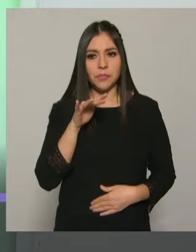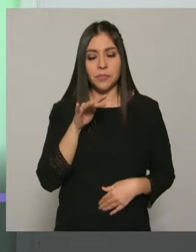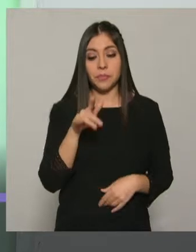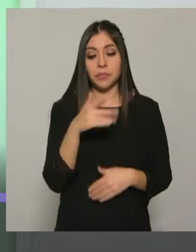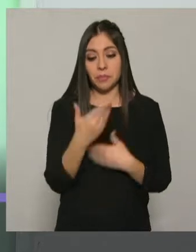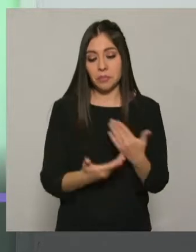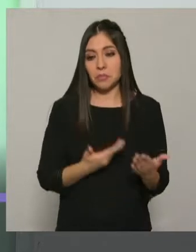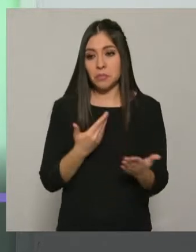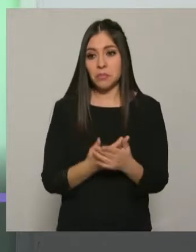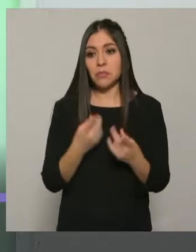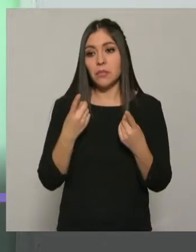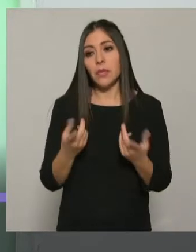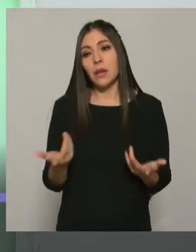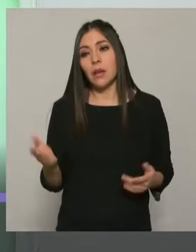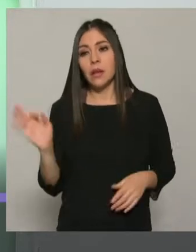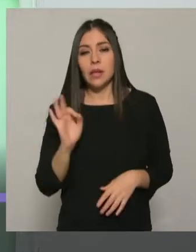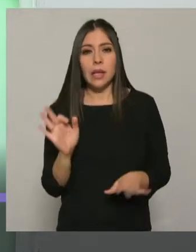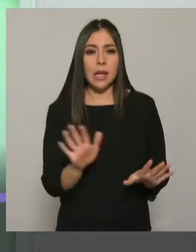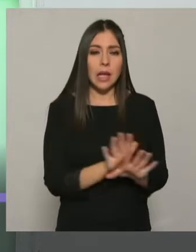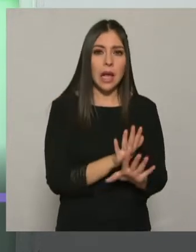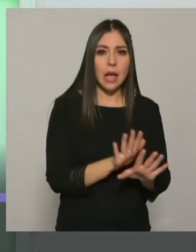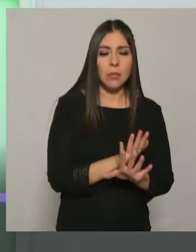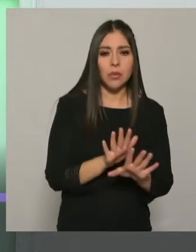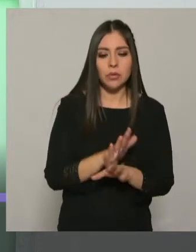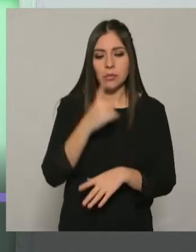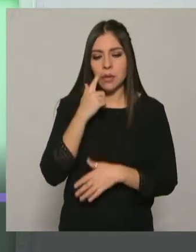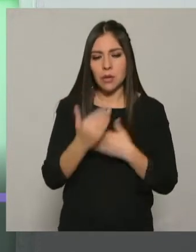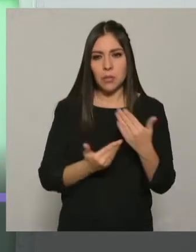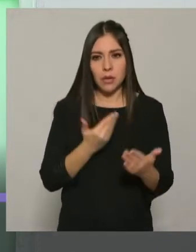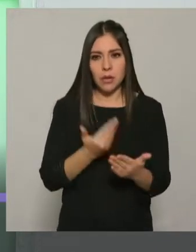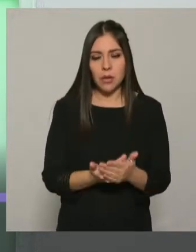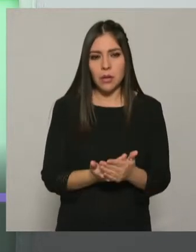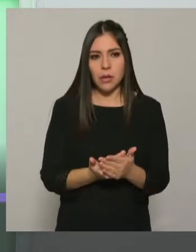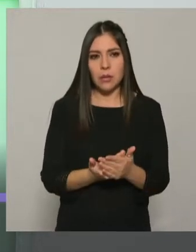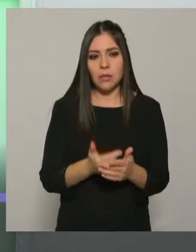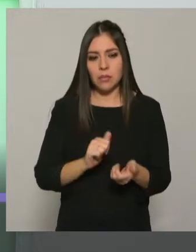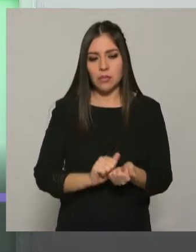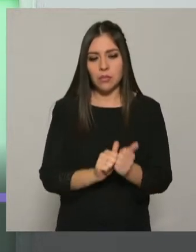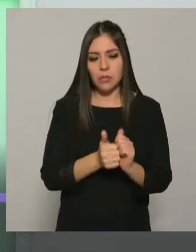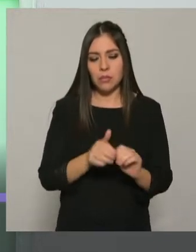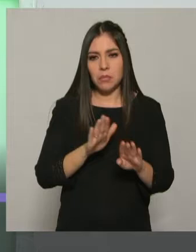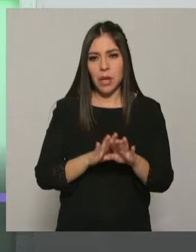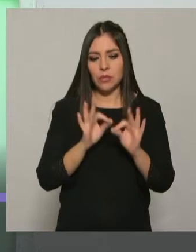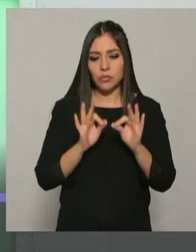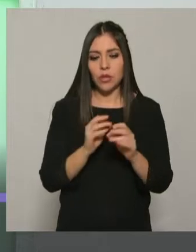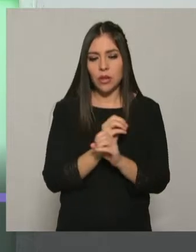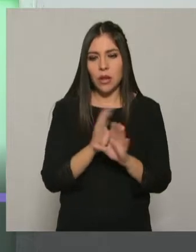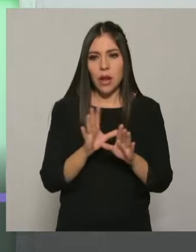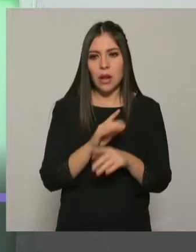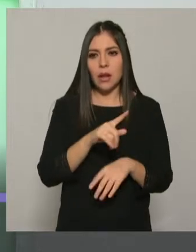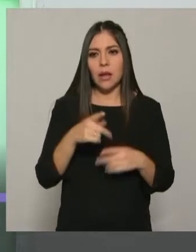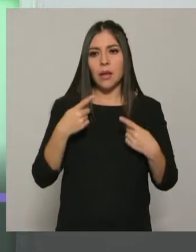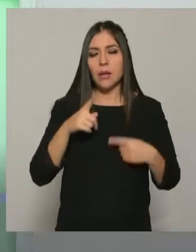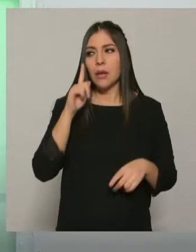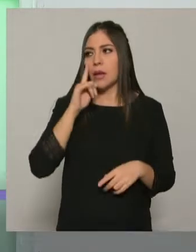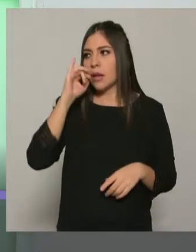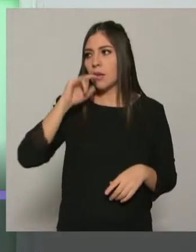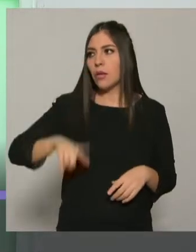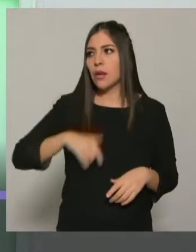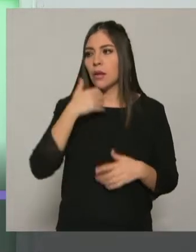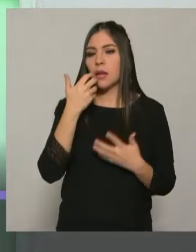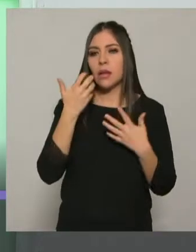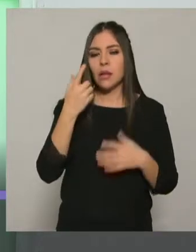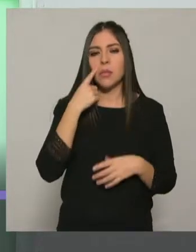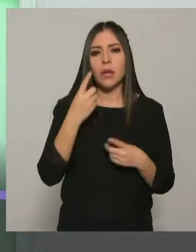pasar. Quizá algunas modificaciones en cuanto a forma del dictamen para hacerla un poco más abierta y que se permita lo que quería la jefa de gobierno, que es decir,